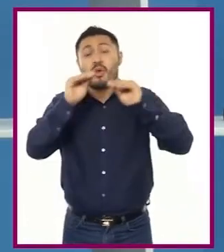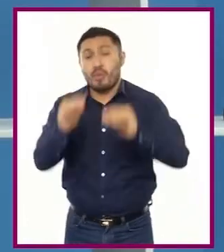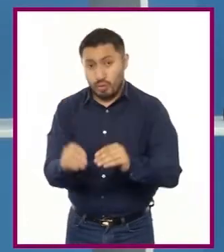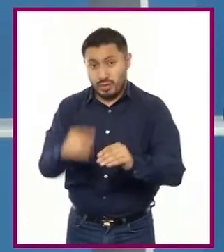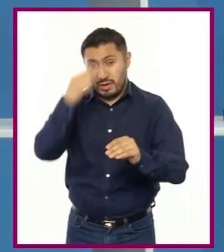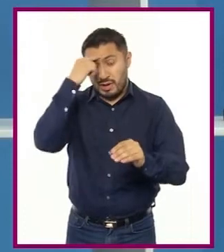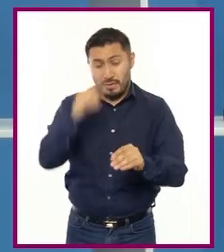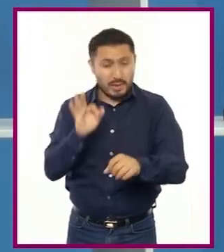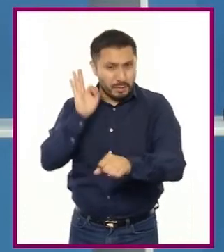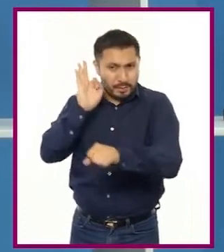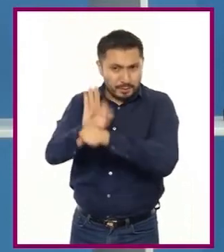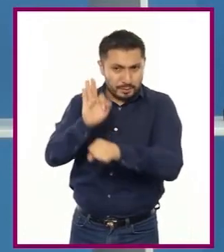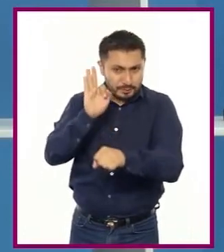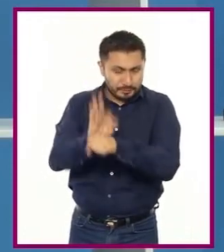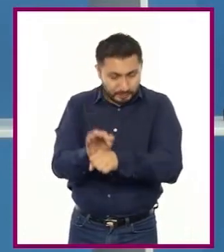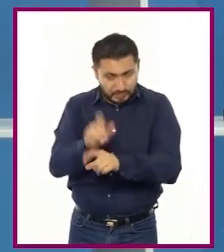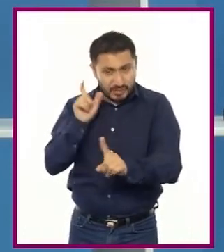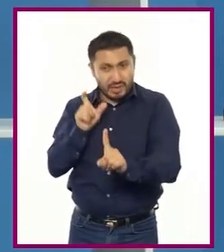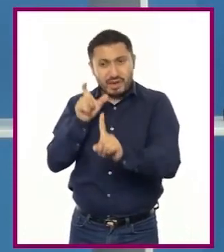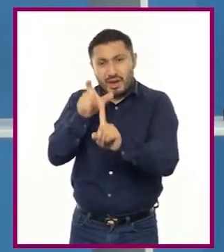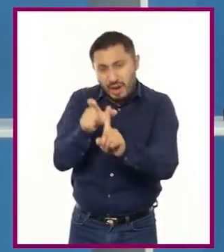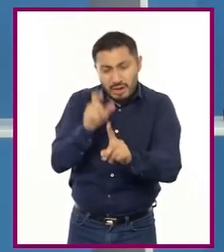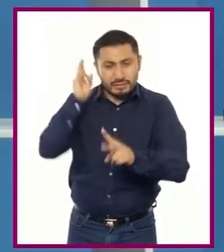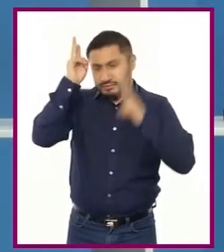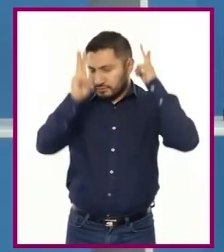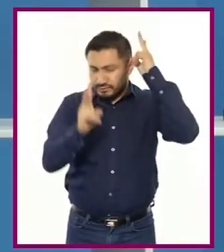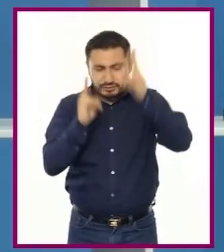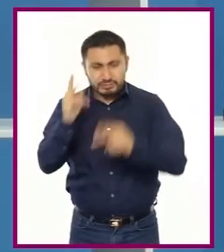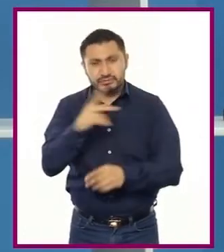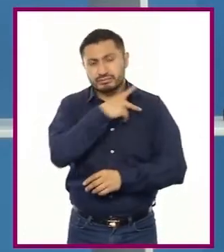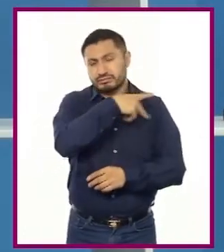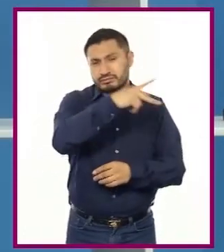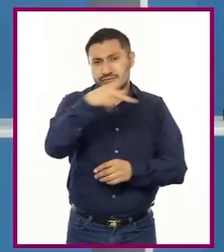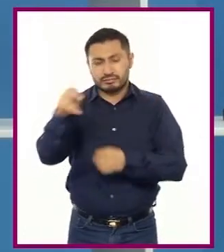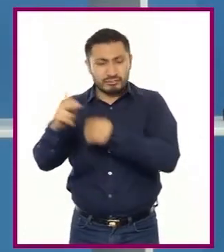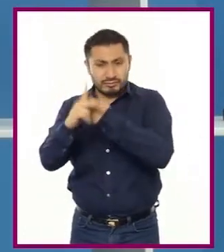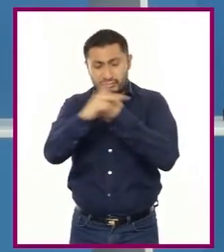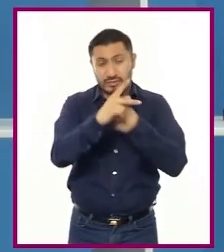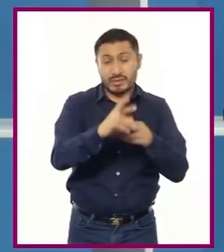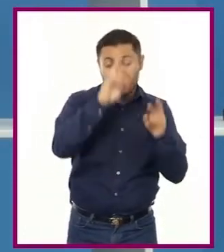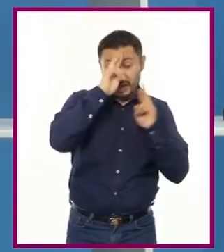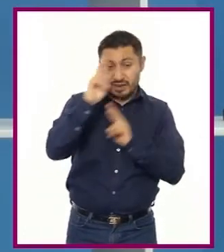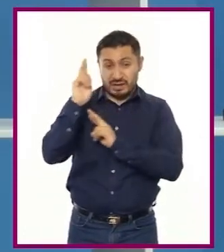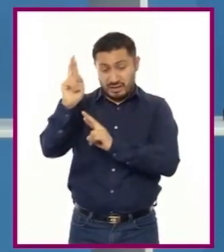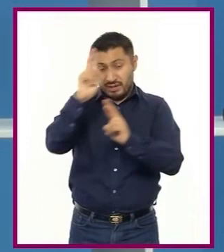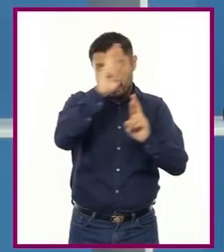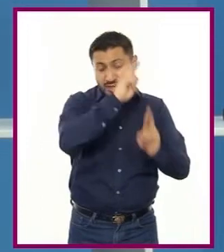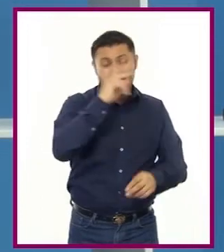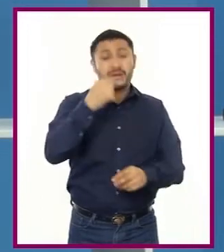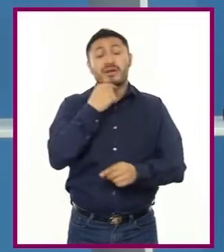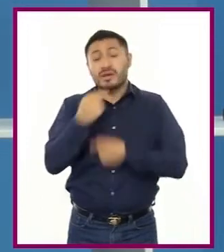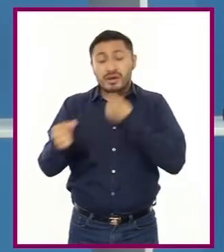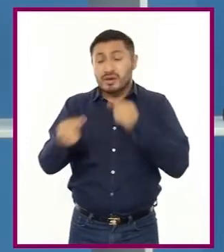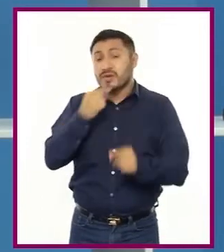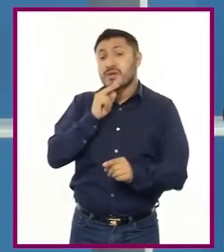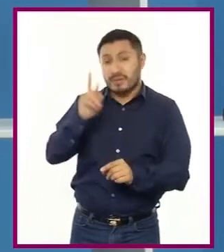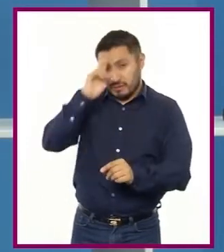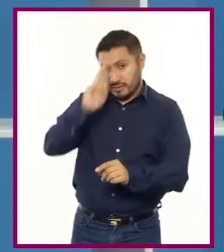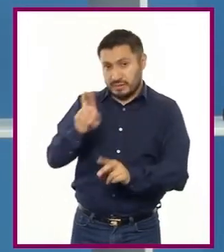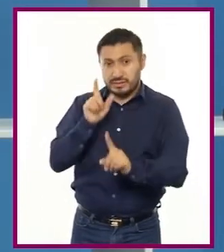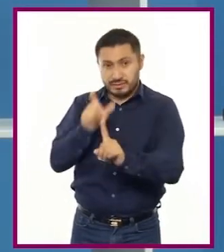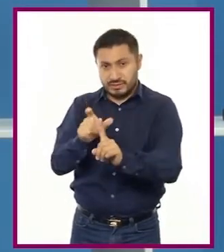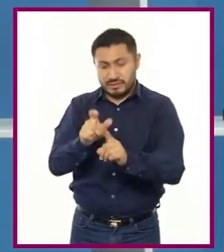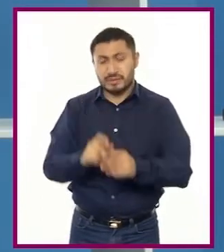los derechos de custodia o visita vigentes en cada uno de ellos se respeten en todos los demás.